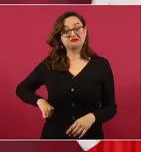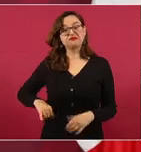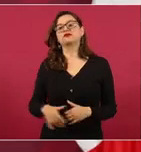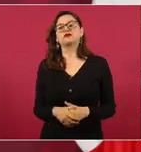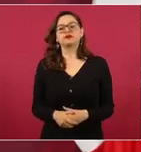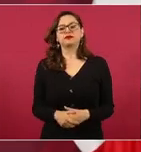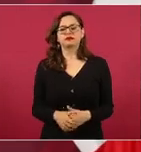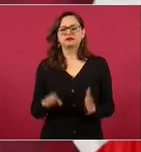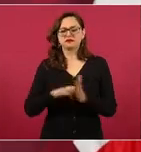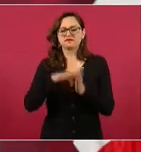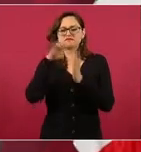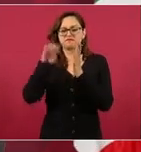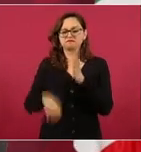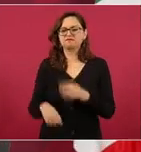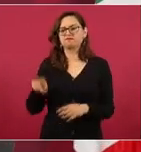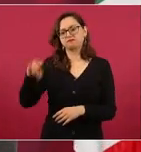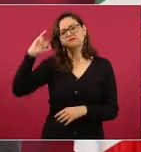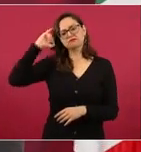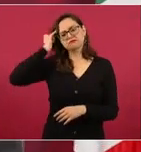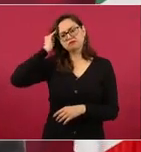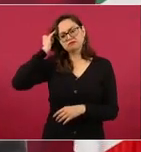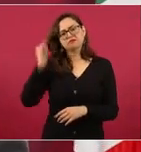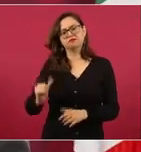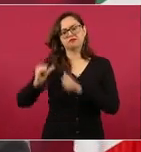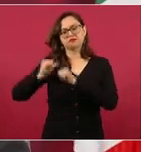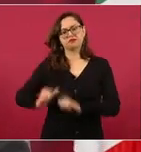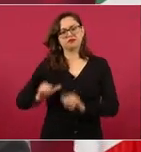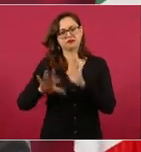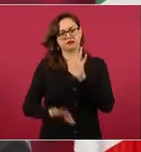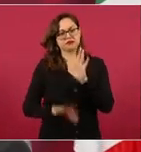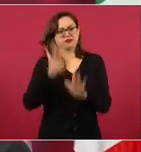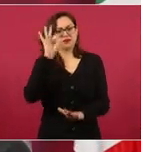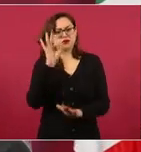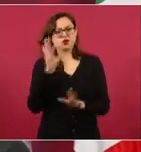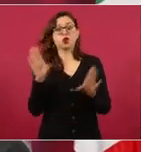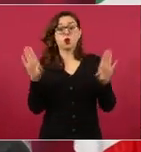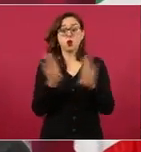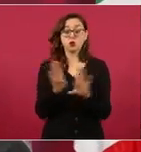de usos y costumbres, pues nadie hace campaña.